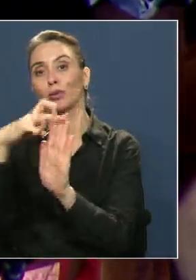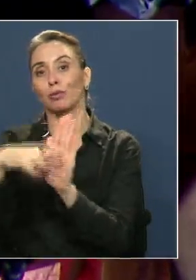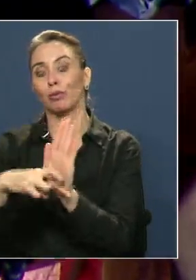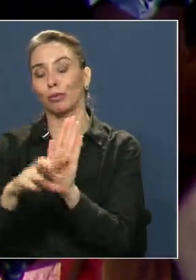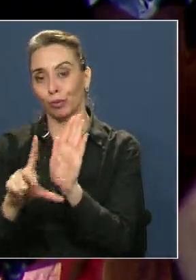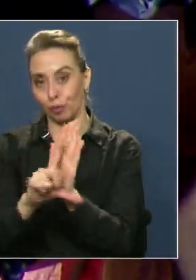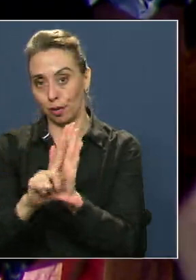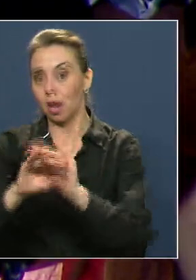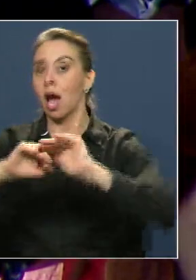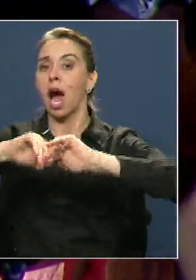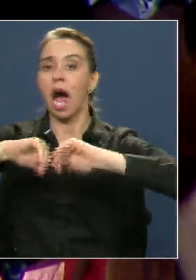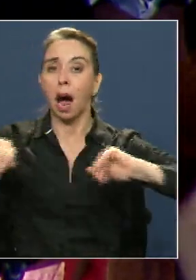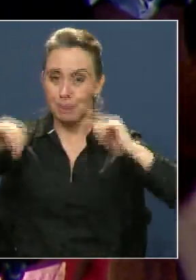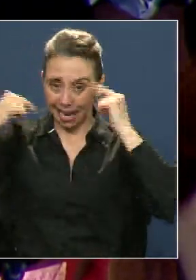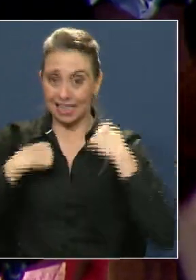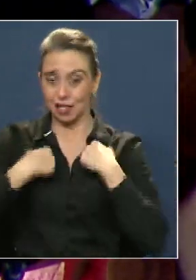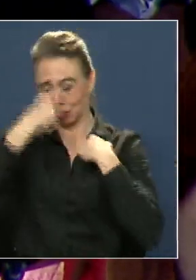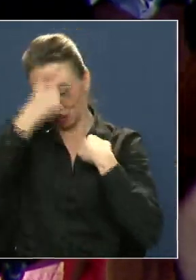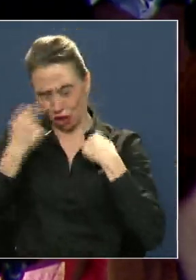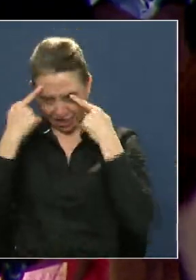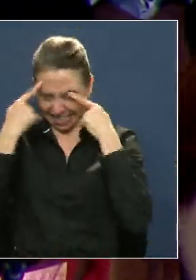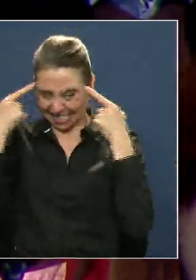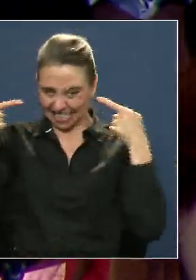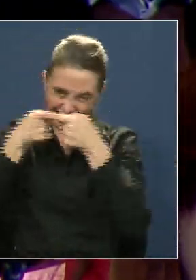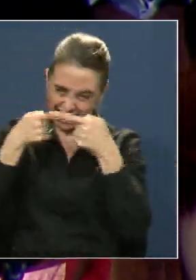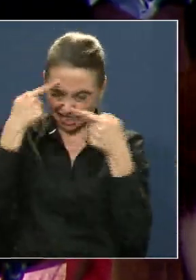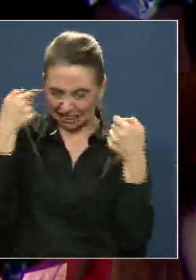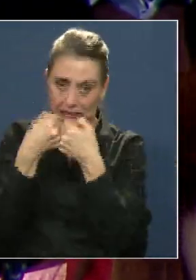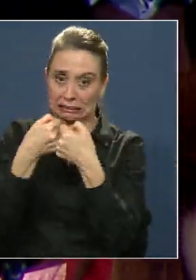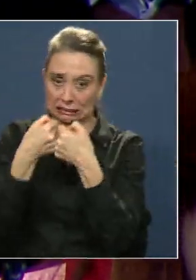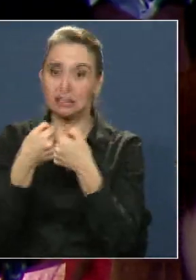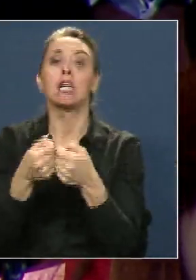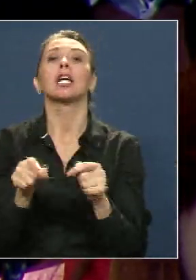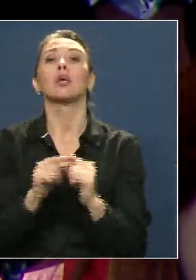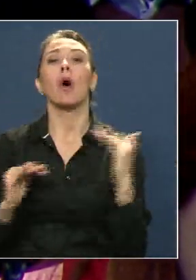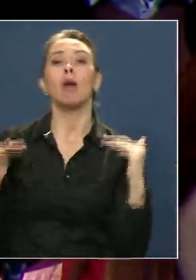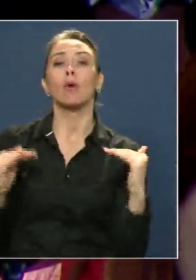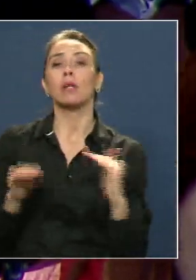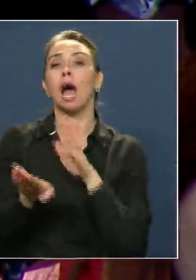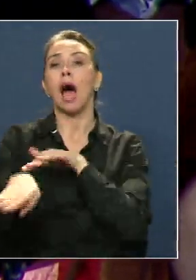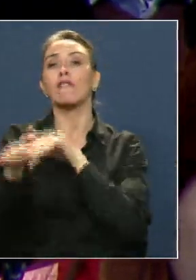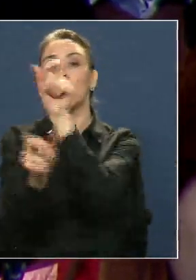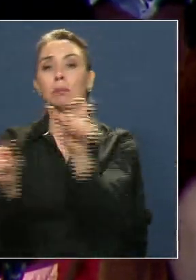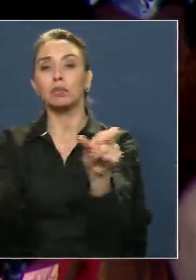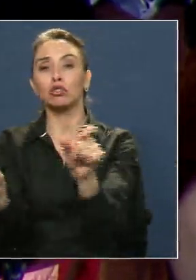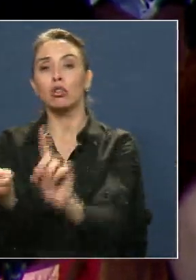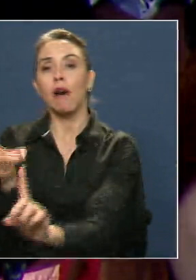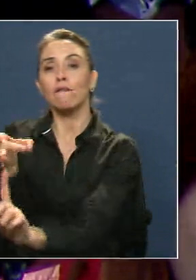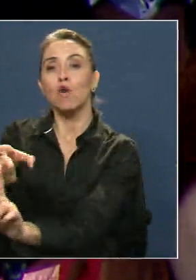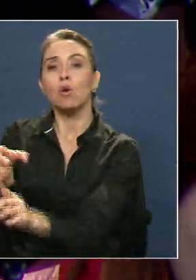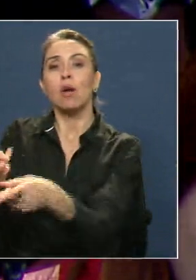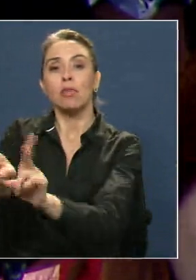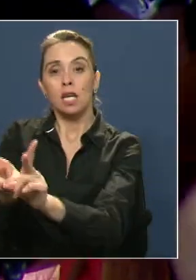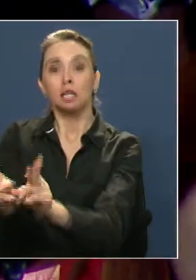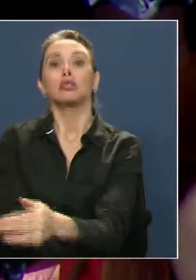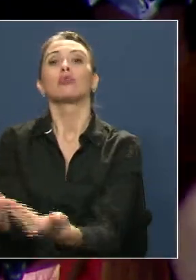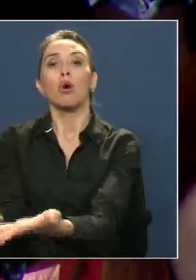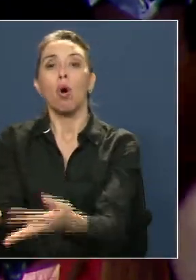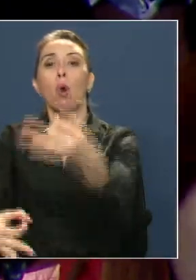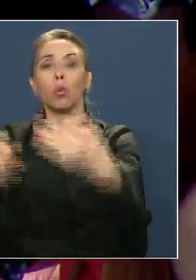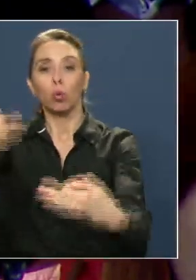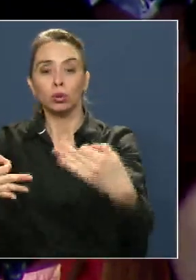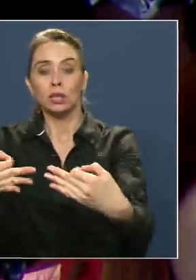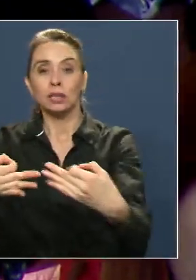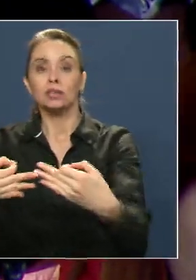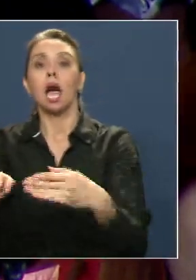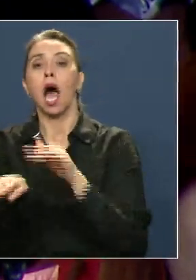y que más allá de esas contradicciones creo que vale la pena ponderar a favor de quienes han sido vulnerados y puedan tener derecho a esa justicia en vez de a quienes hayan